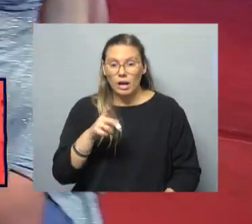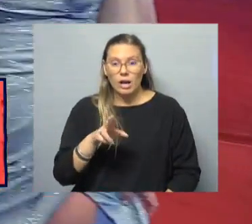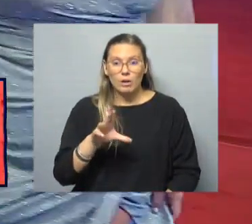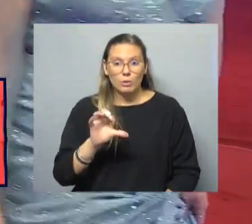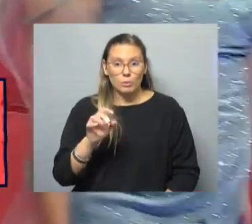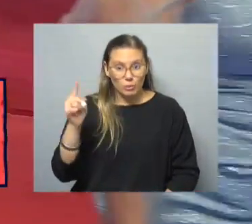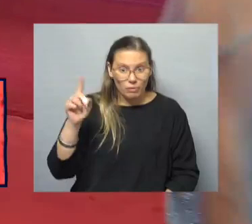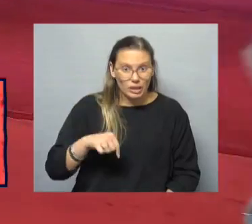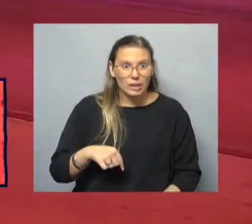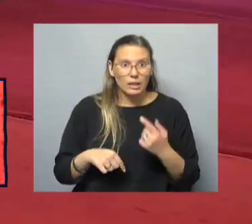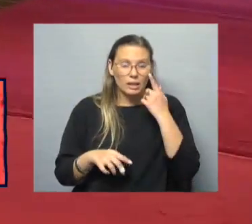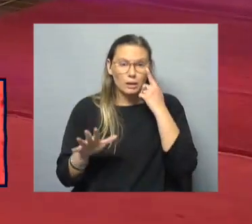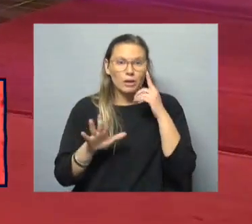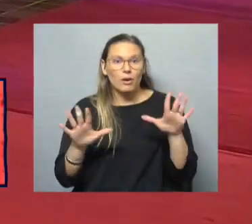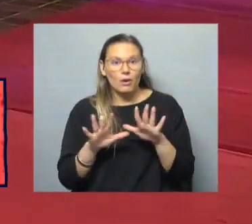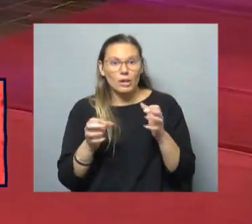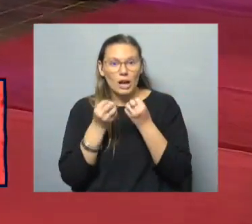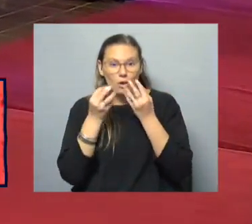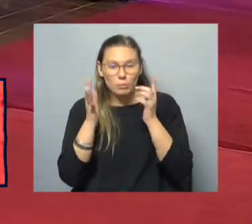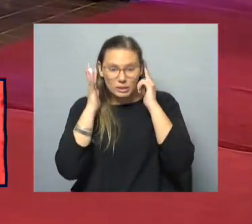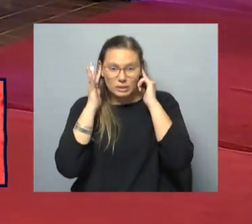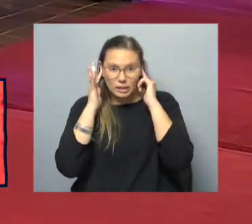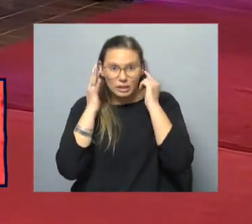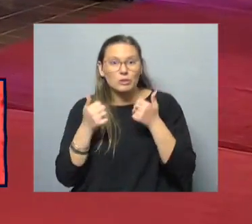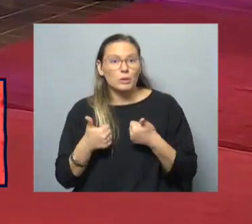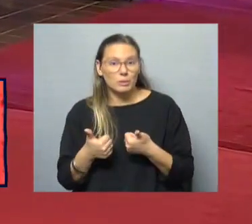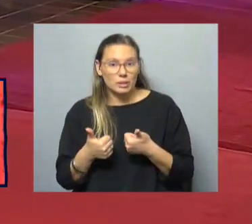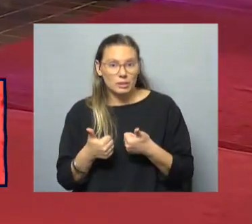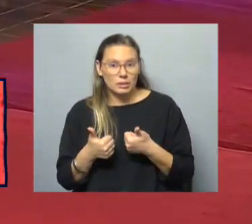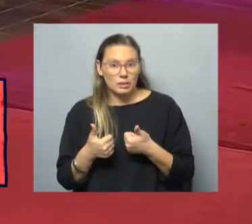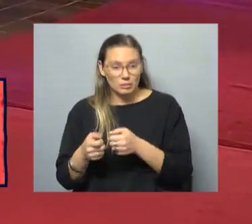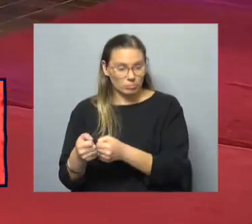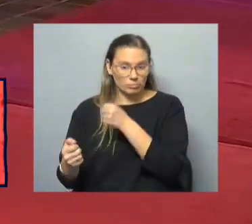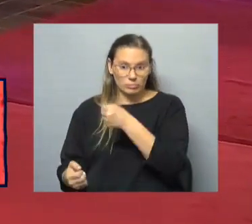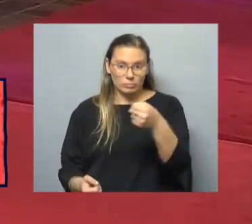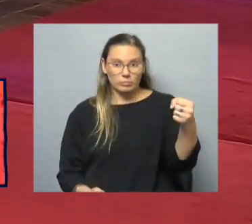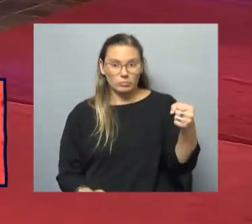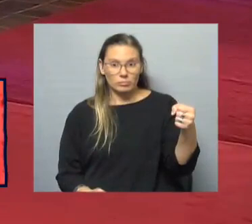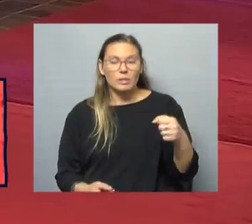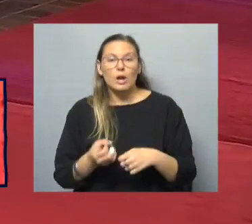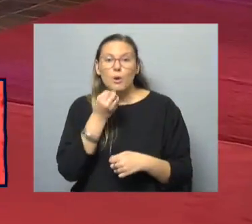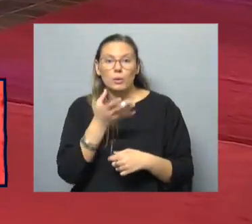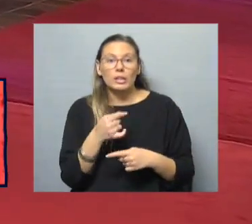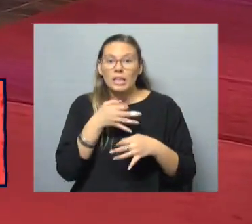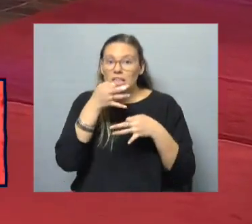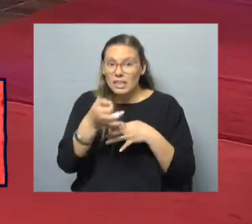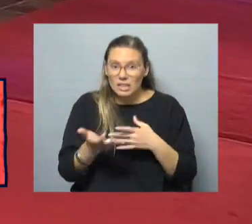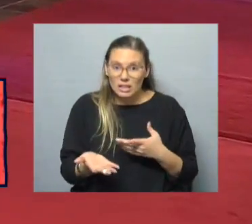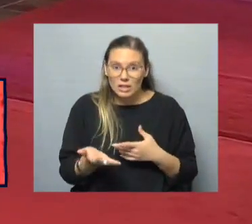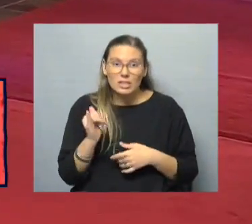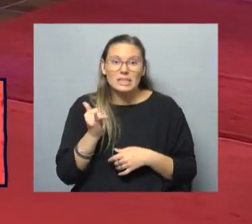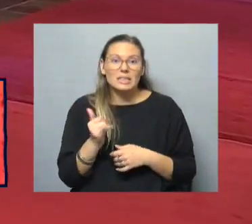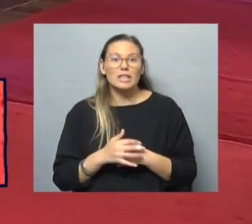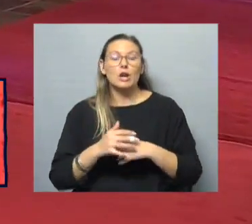me venga para acá. Hola, More. ¿Cómo andas, corazona? Hola, hola. ¿Todo bien? Te cedo el micrófono. Bueno, ¿y qué te digo? ¿Unas palabritas? Decime